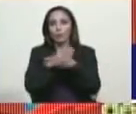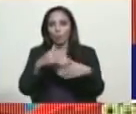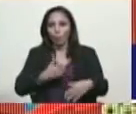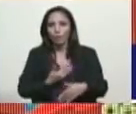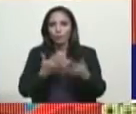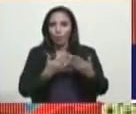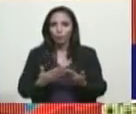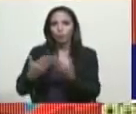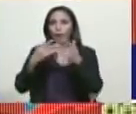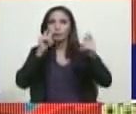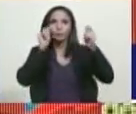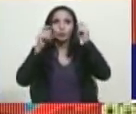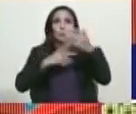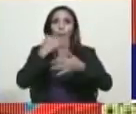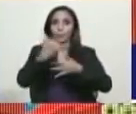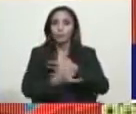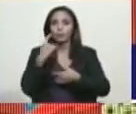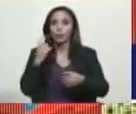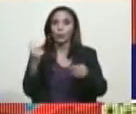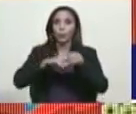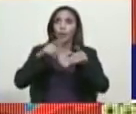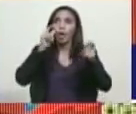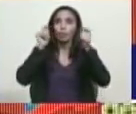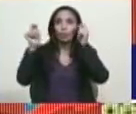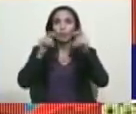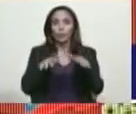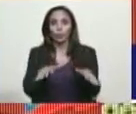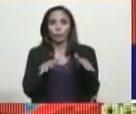para incorporarse a los proyectos turísticos